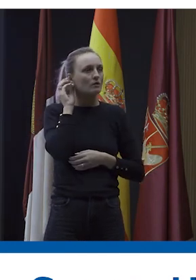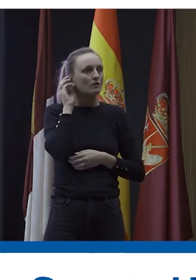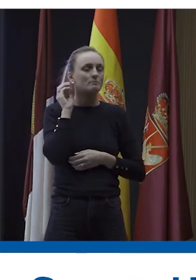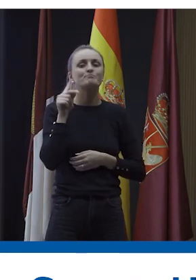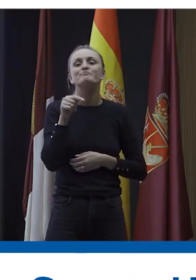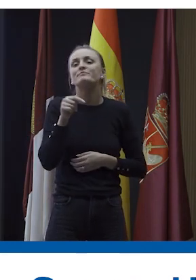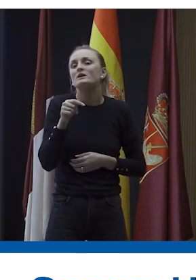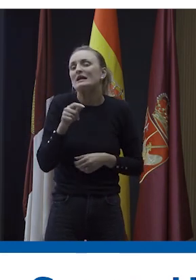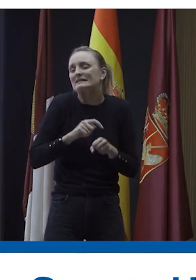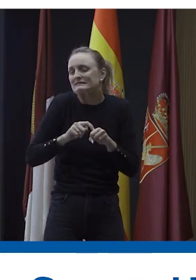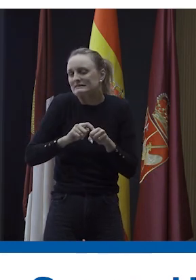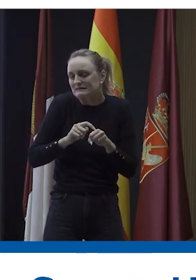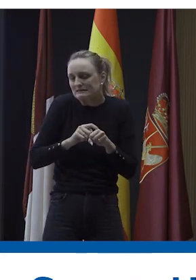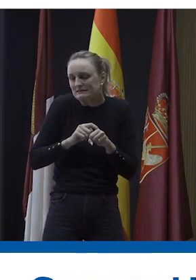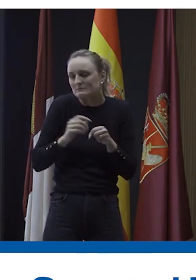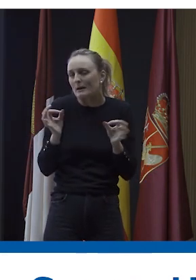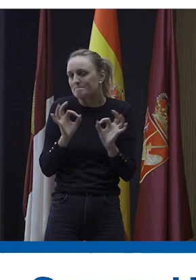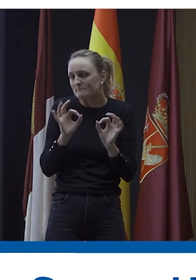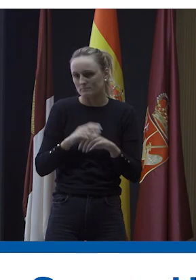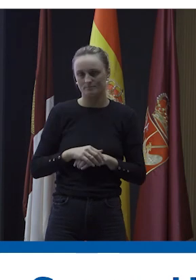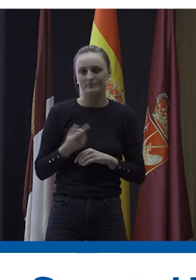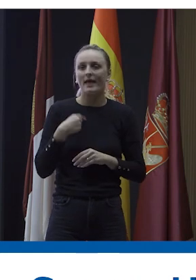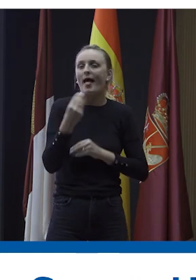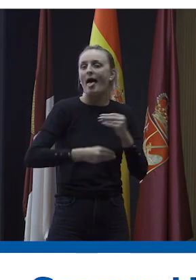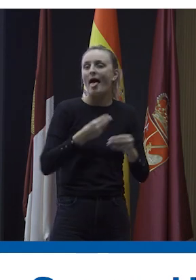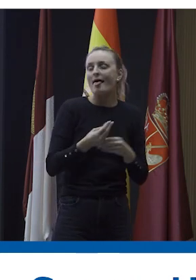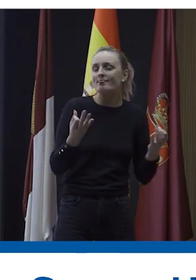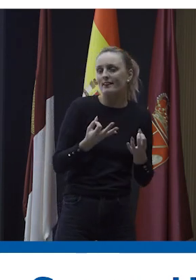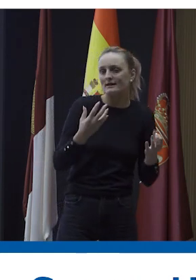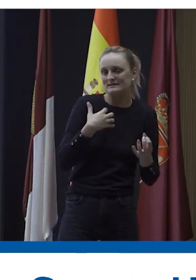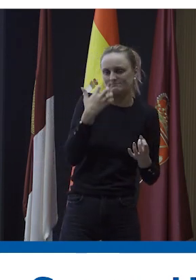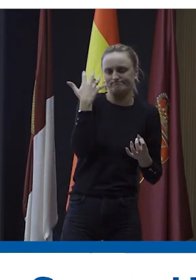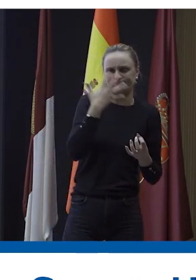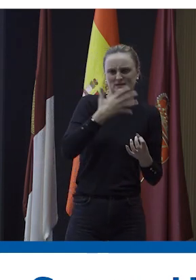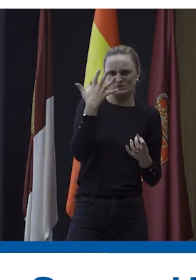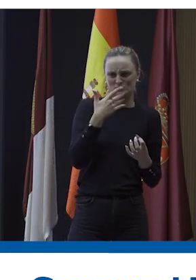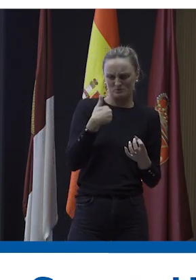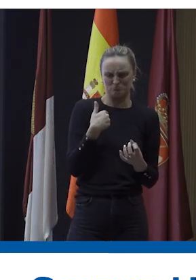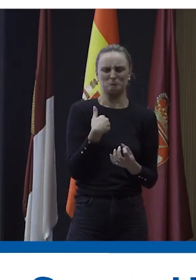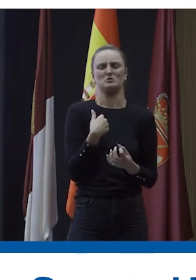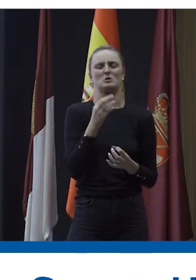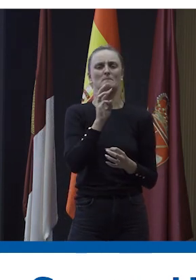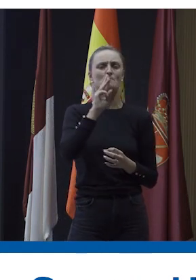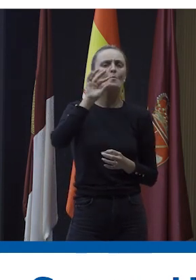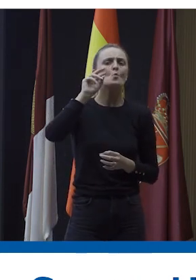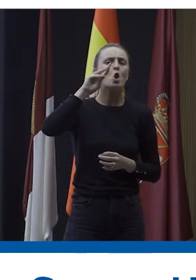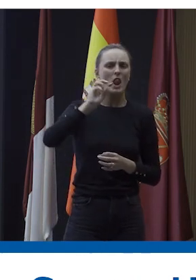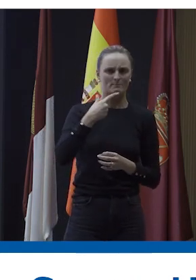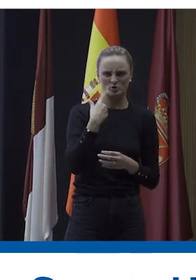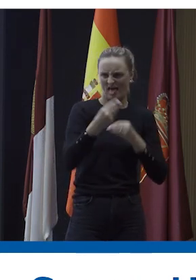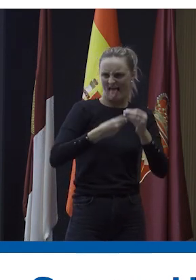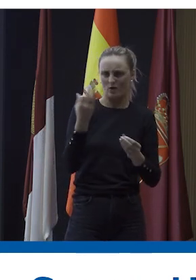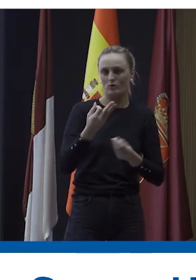típicos síntomas. ¿Y qué hacer en el caso de que uno sospeche que yo tengo un prolapso? ¿Qué hago? Pues tendrá que ir al